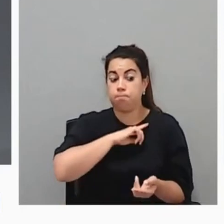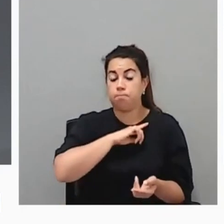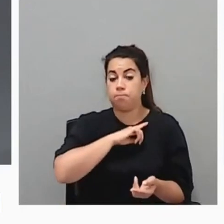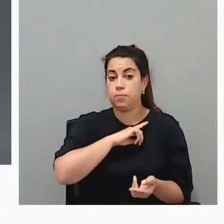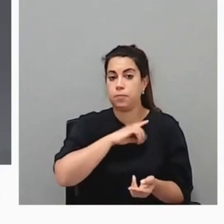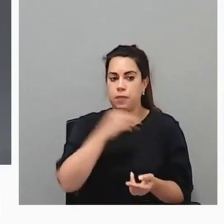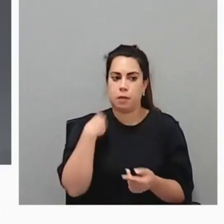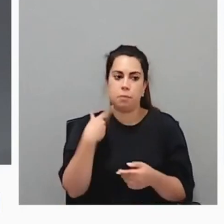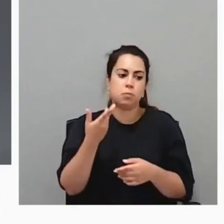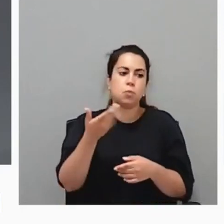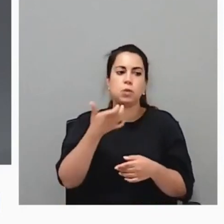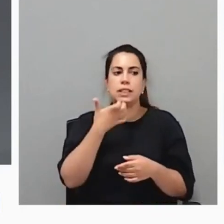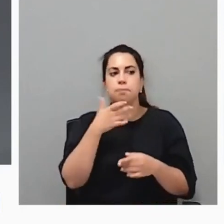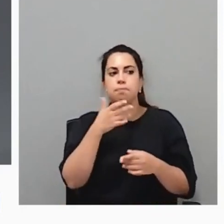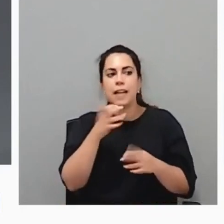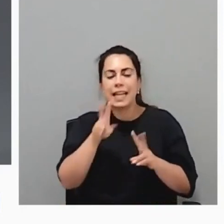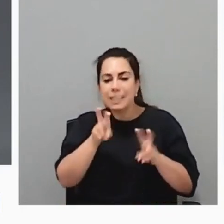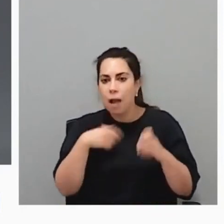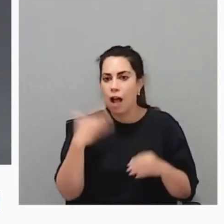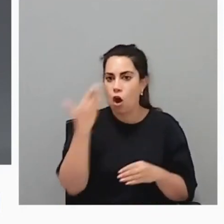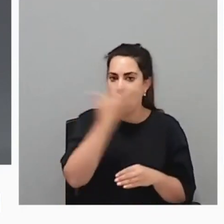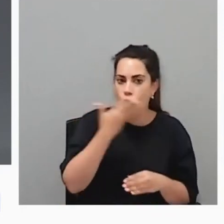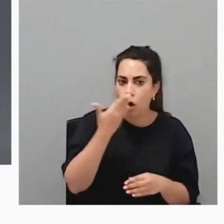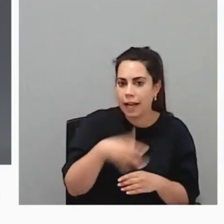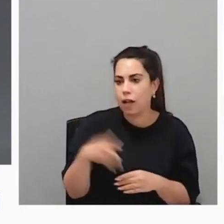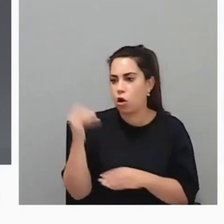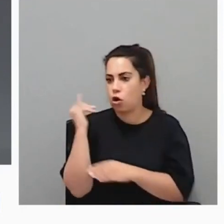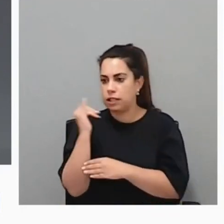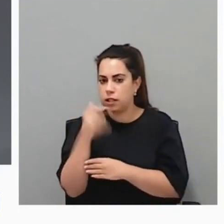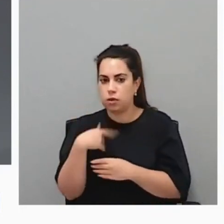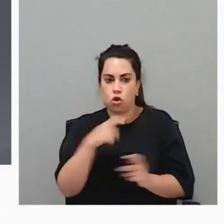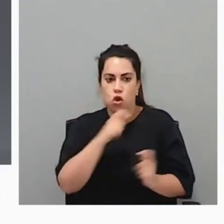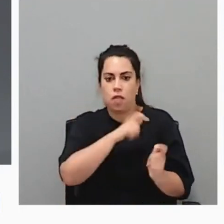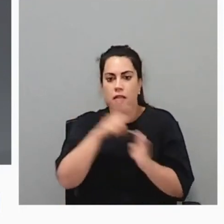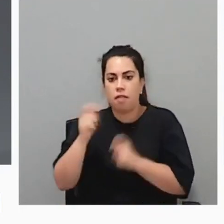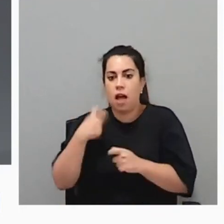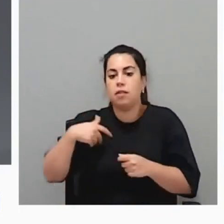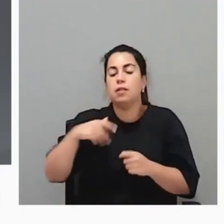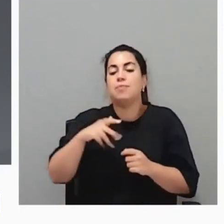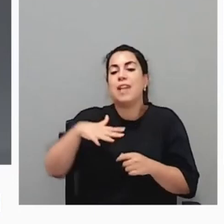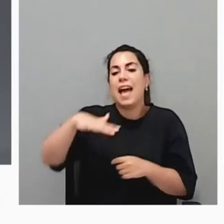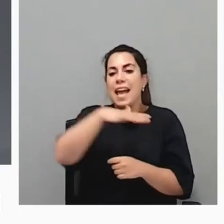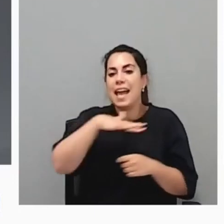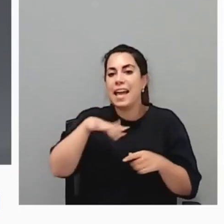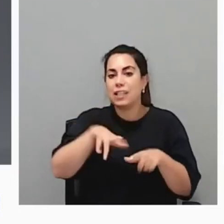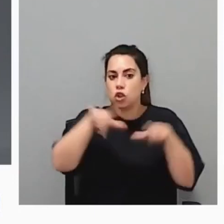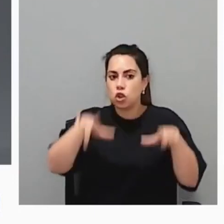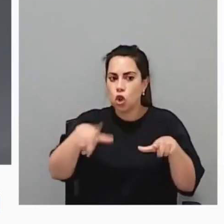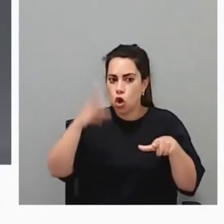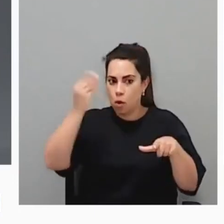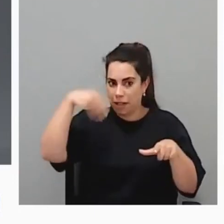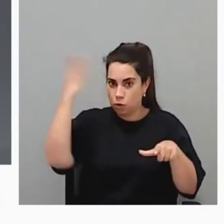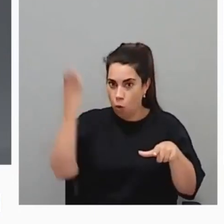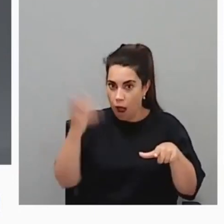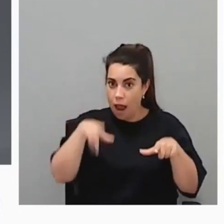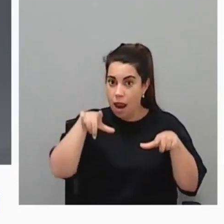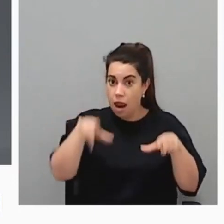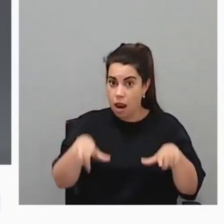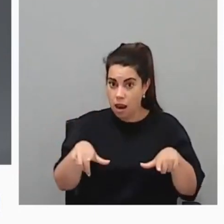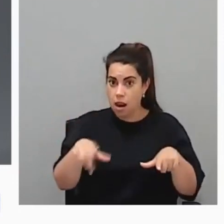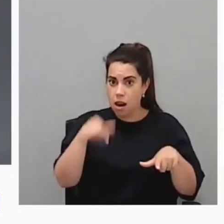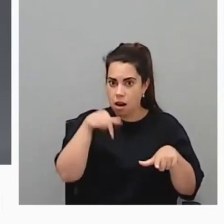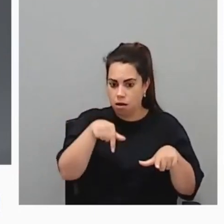de instituciones educativas y a educadores es un entorno virtual donde pueden generar